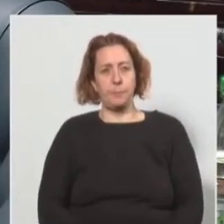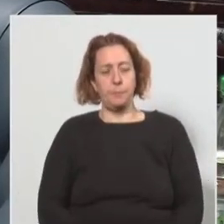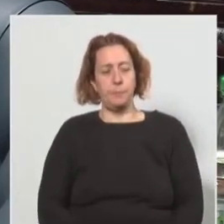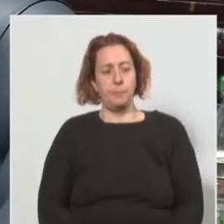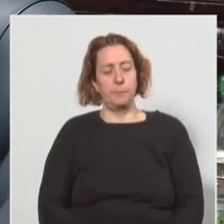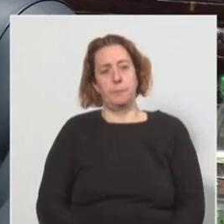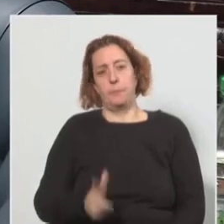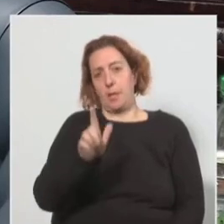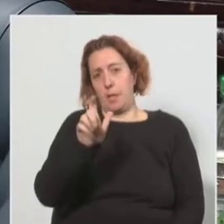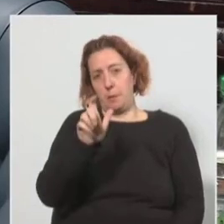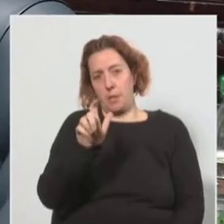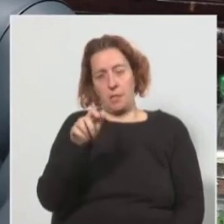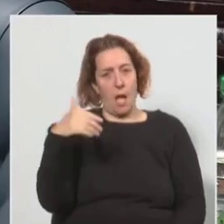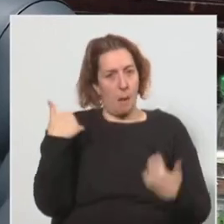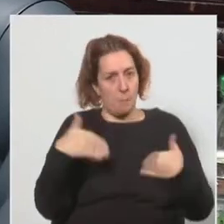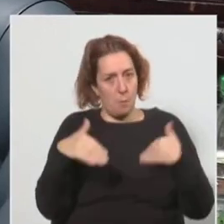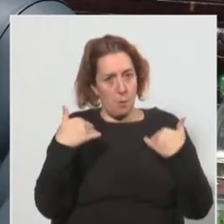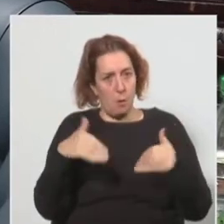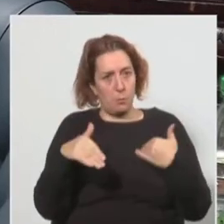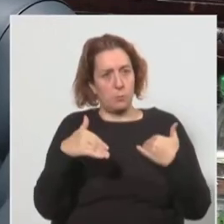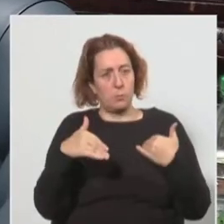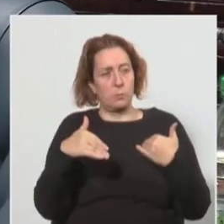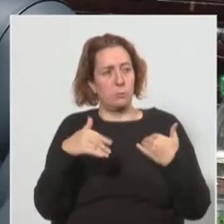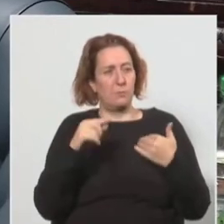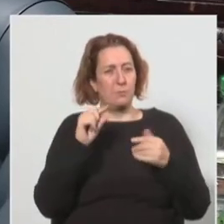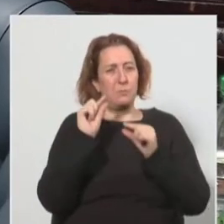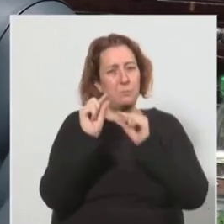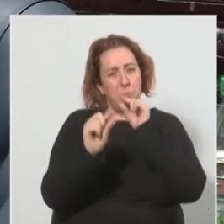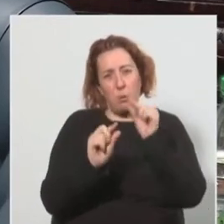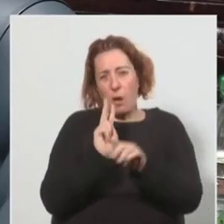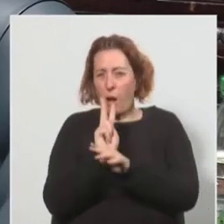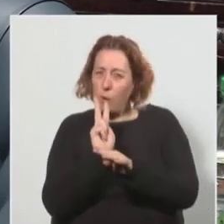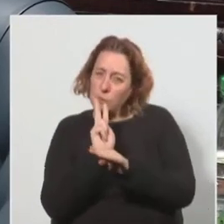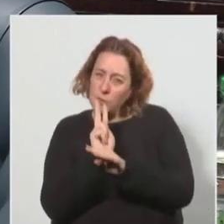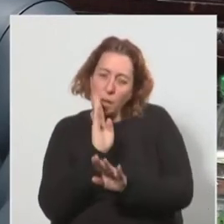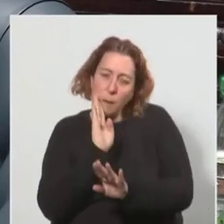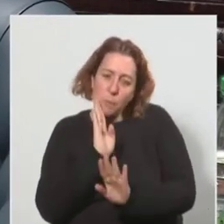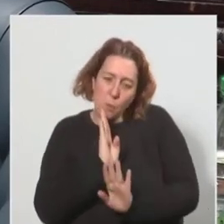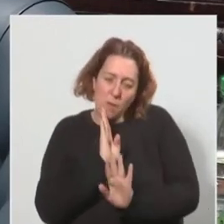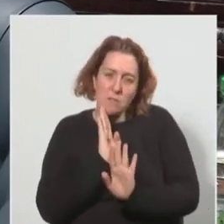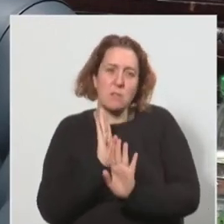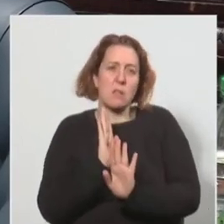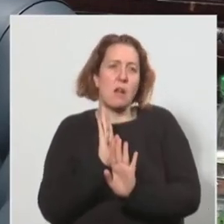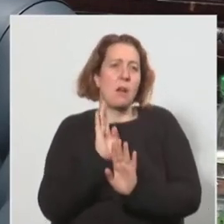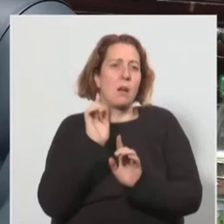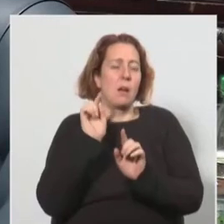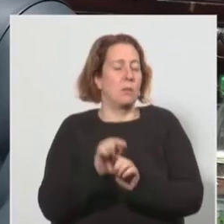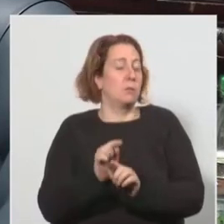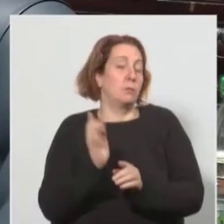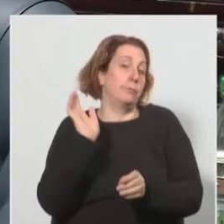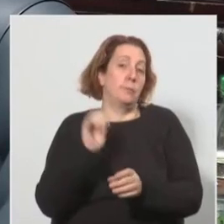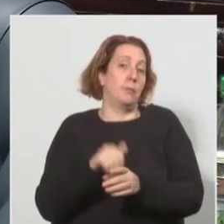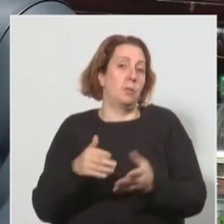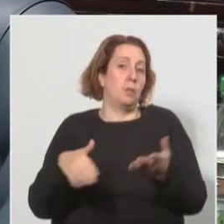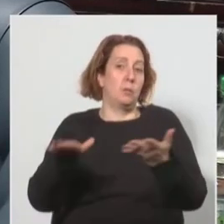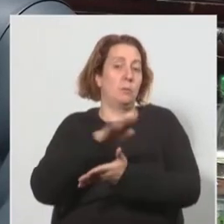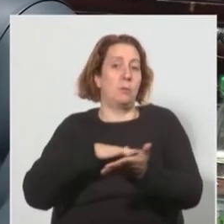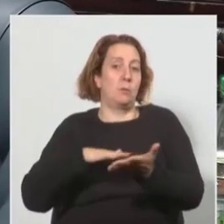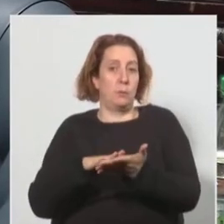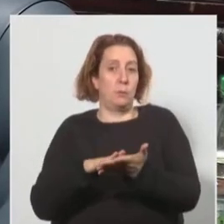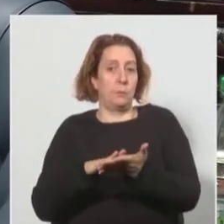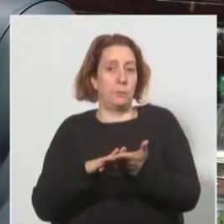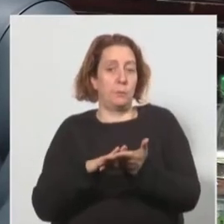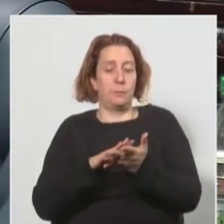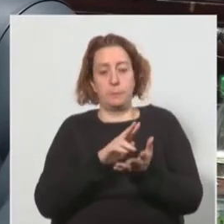Es evidente que el apuro o la escasa cautela y prudencia fueron el común denominador de